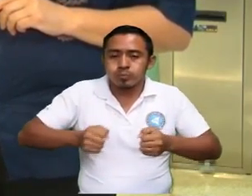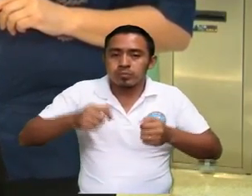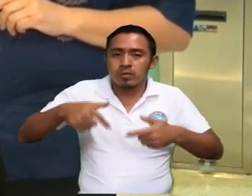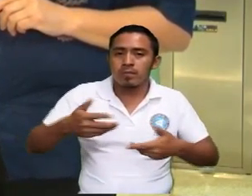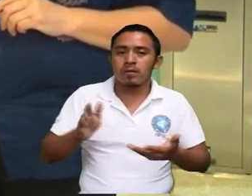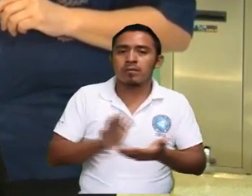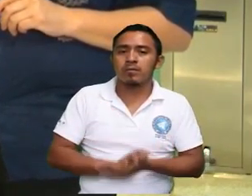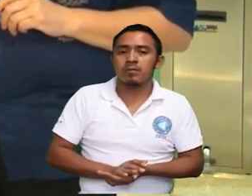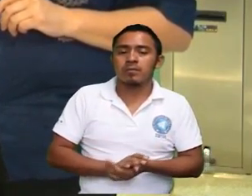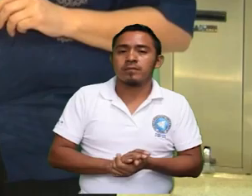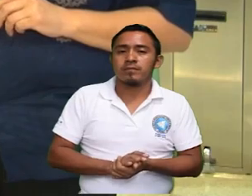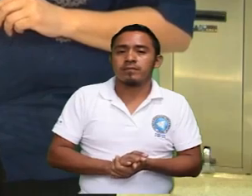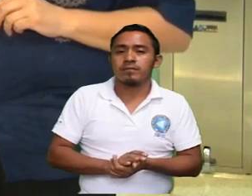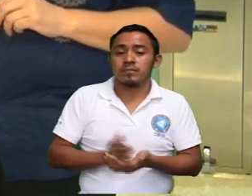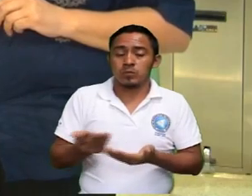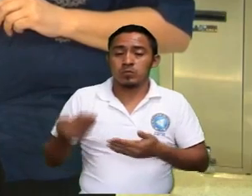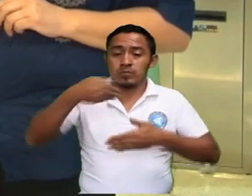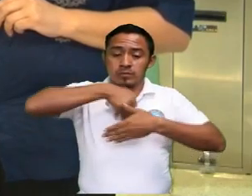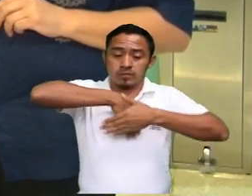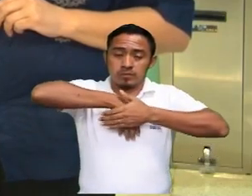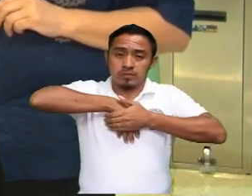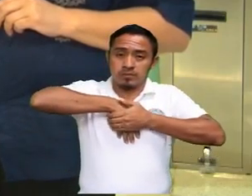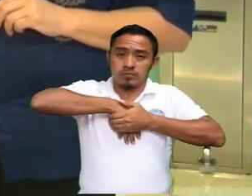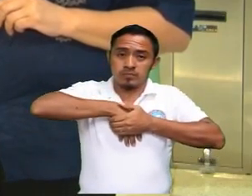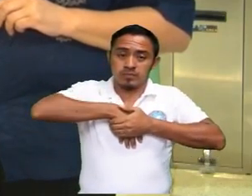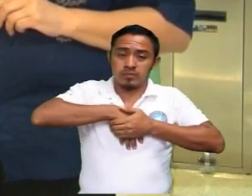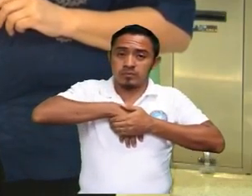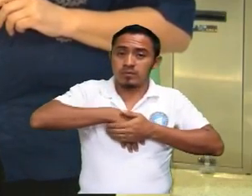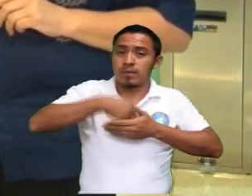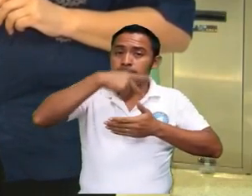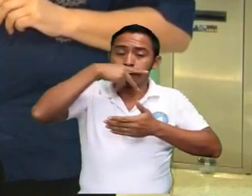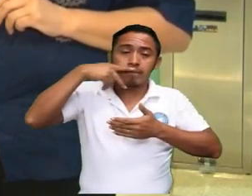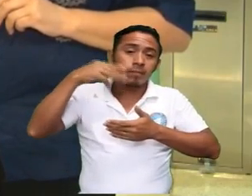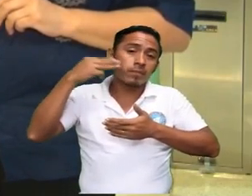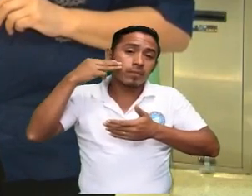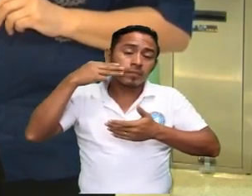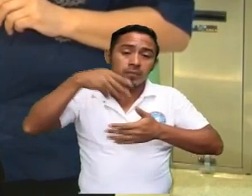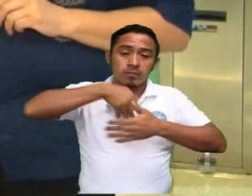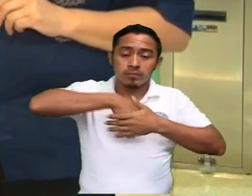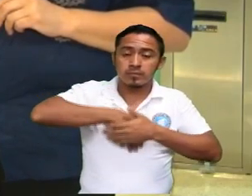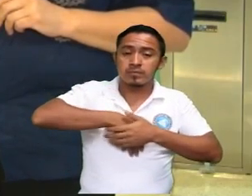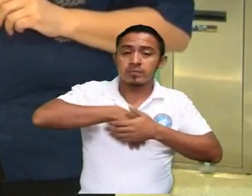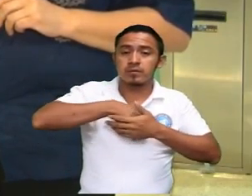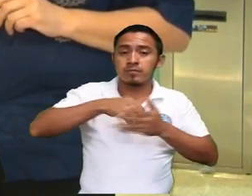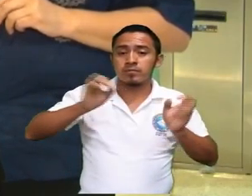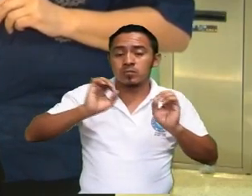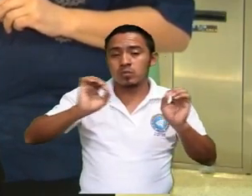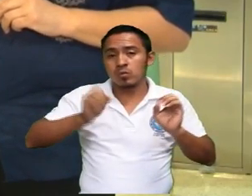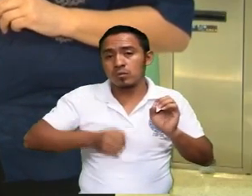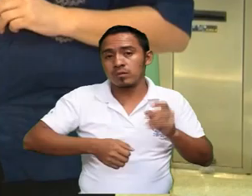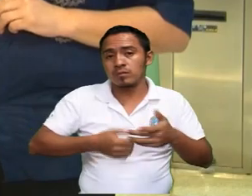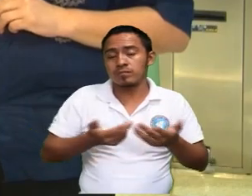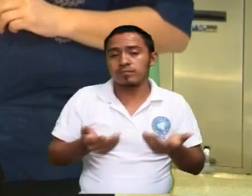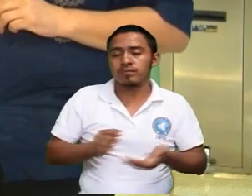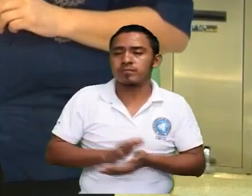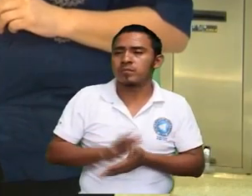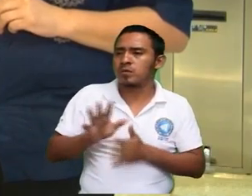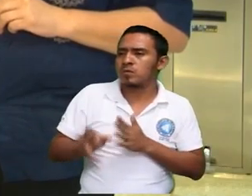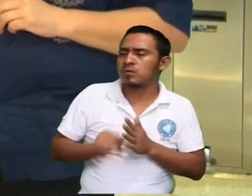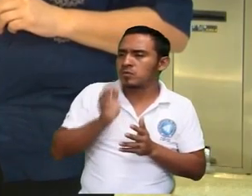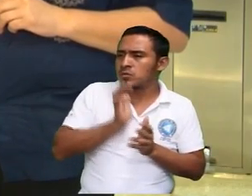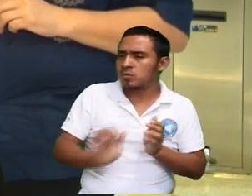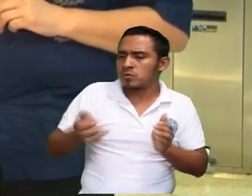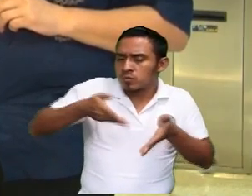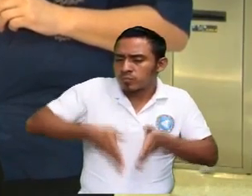el constante apego con sus padres, ya sea su madre o su padre. ¿Cuántos niños nacen aquí,